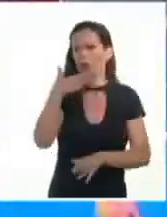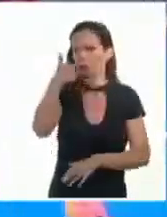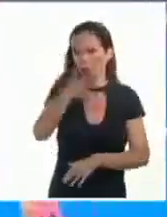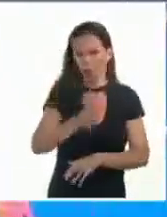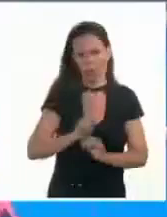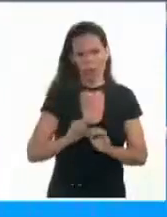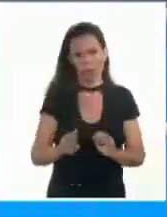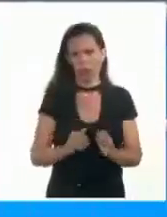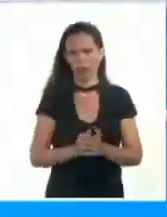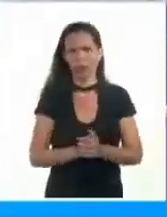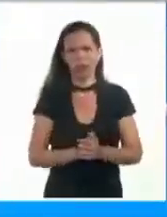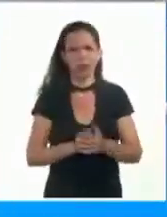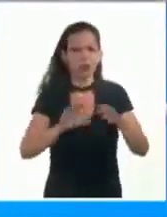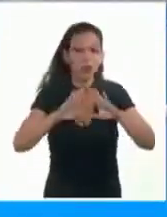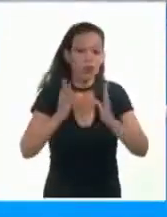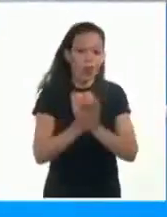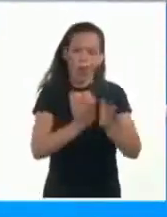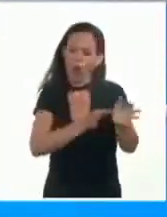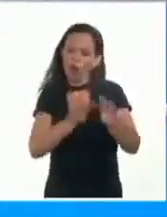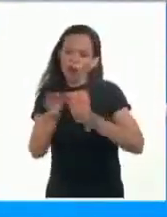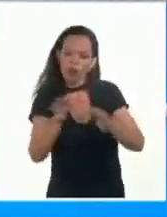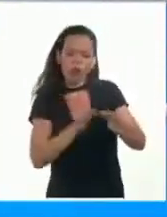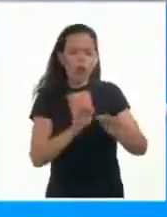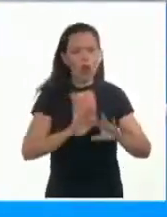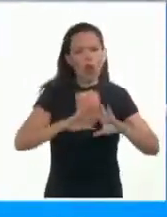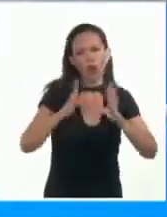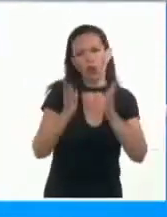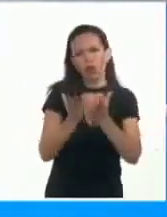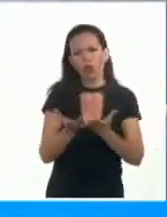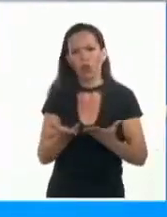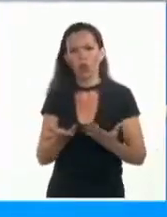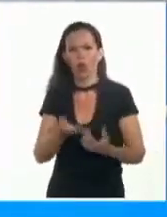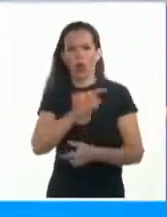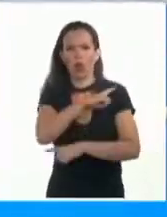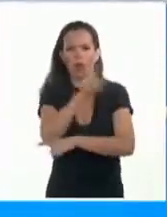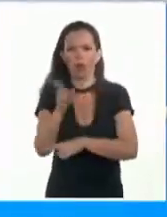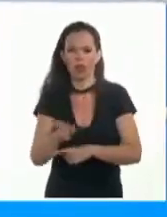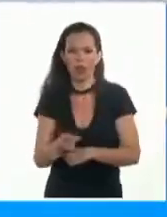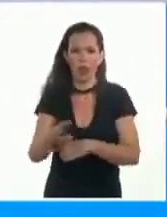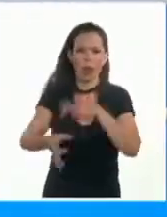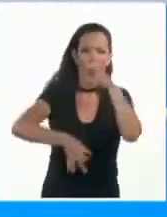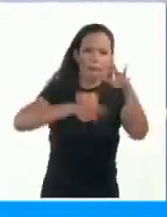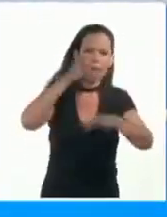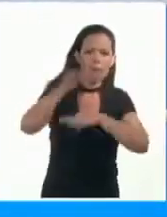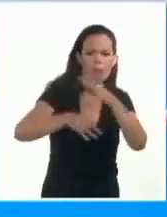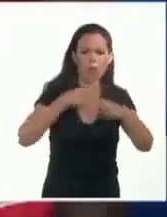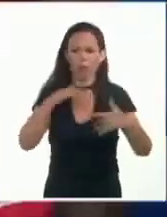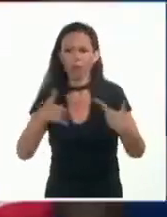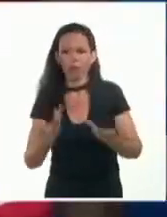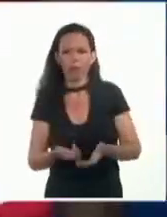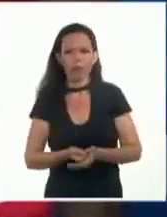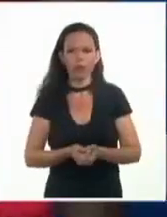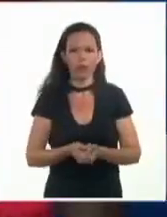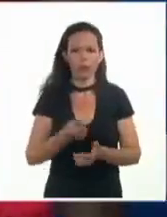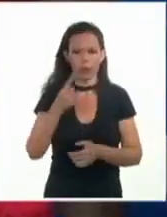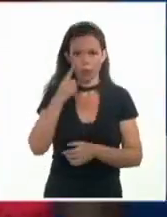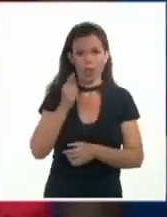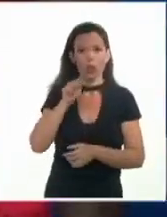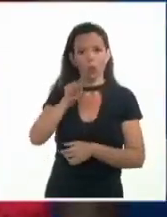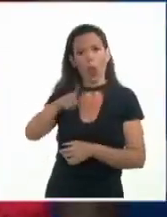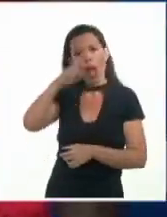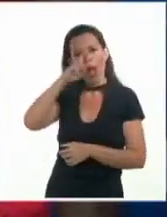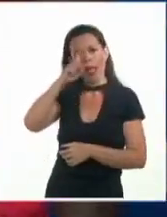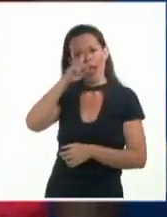que me ordenaron en la esquina los técnicos. Ahí sobre el ring se te vio fácil. Julio con sus 33 años,